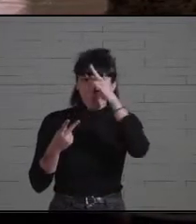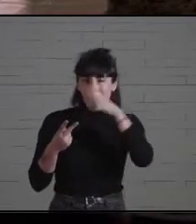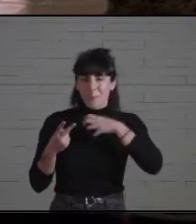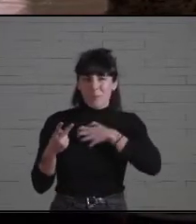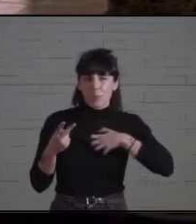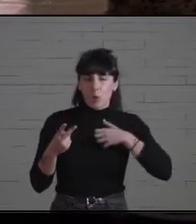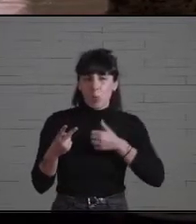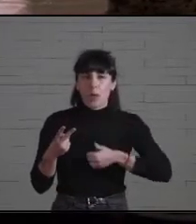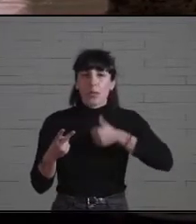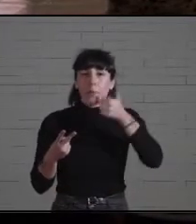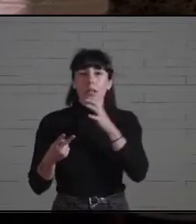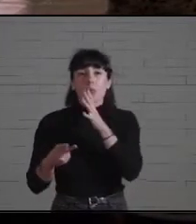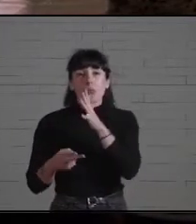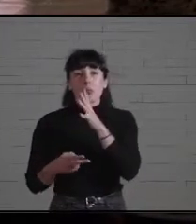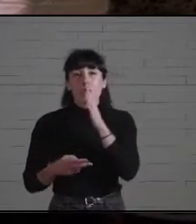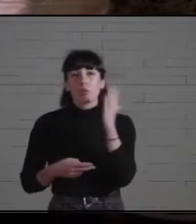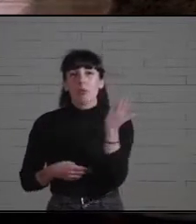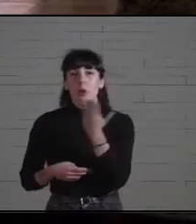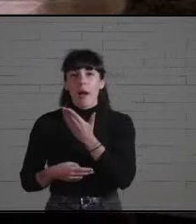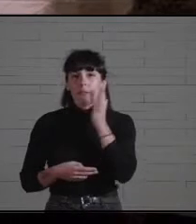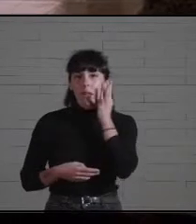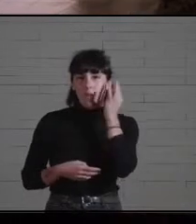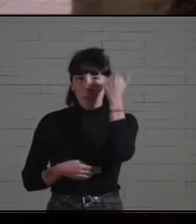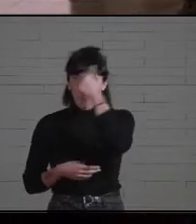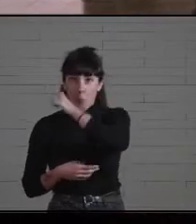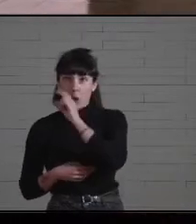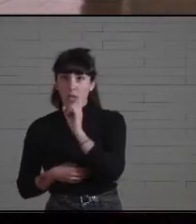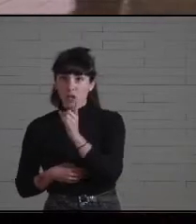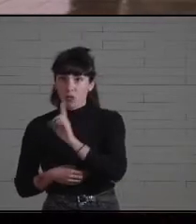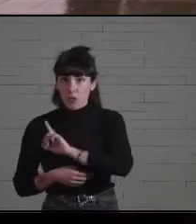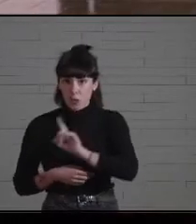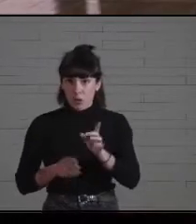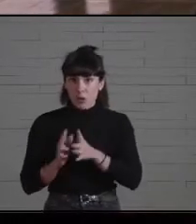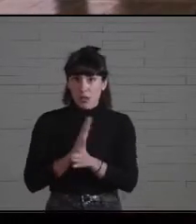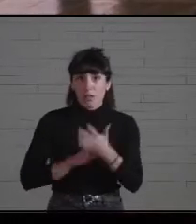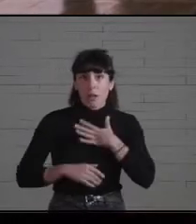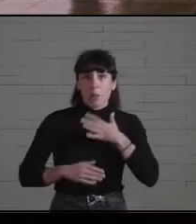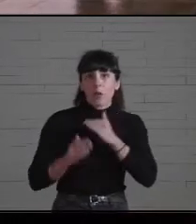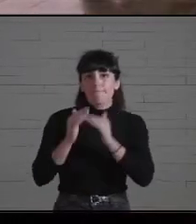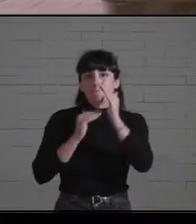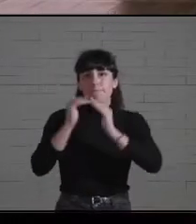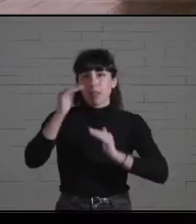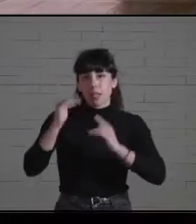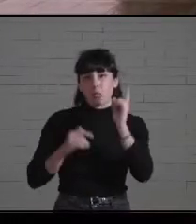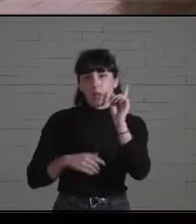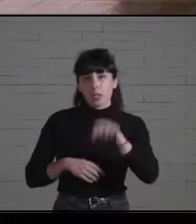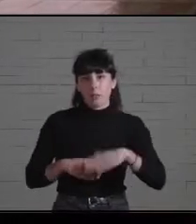afecta a la desigualdad de género, sino a las desigualdades y a las brechas sociales, es que